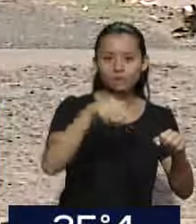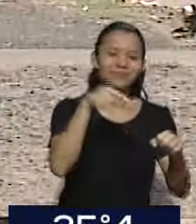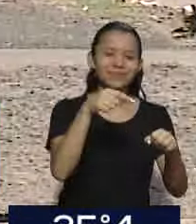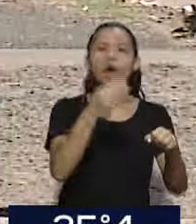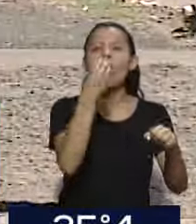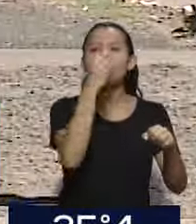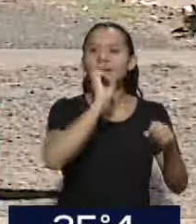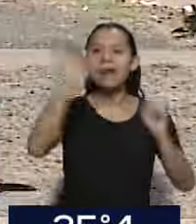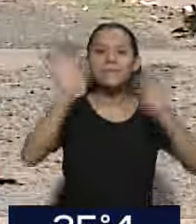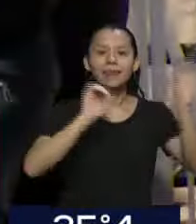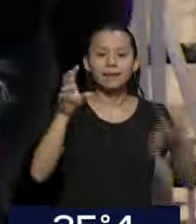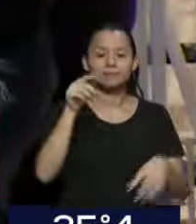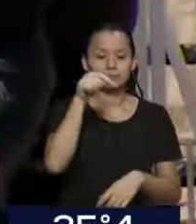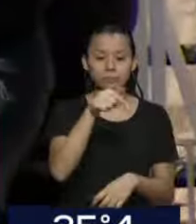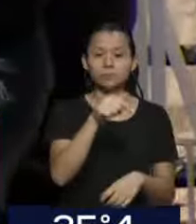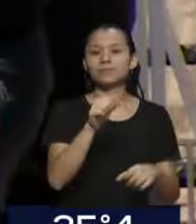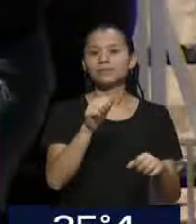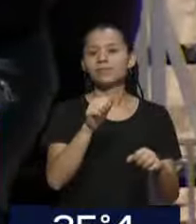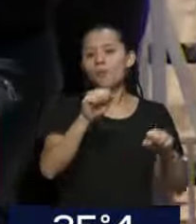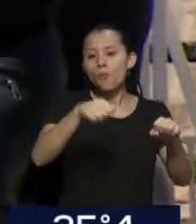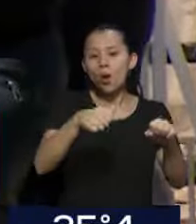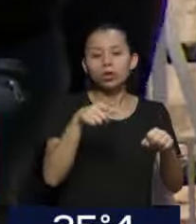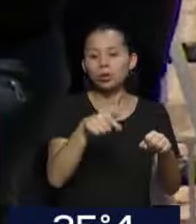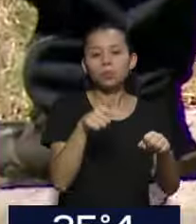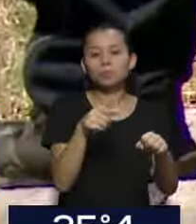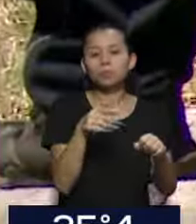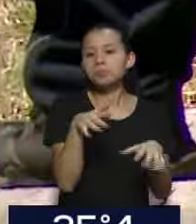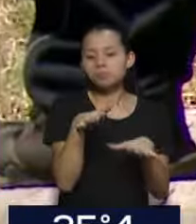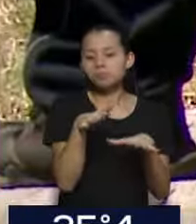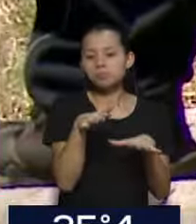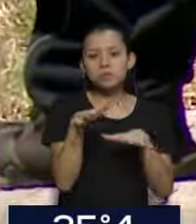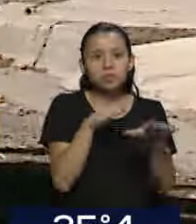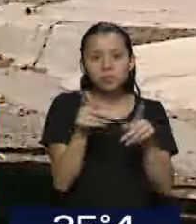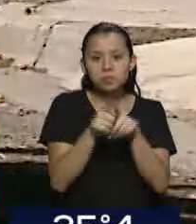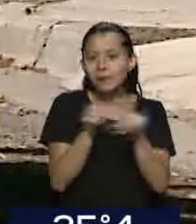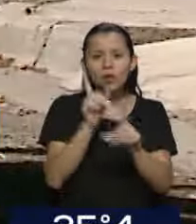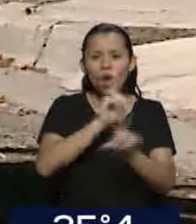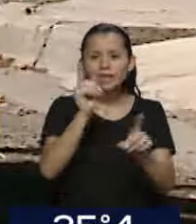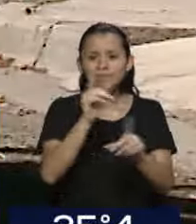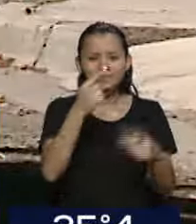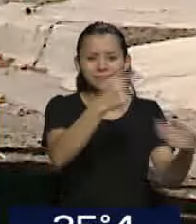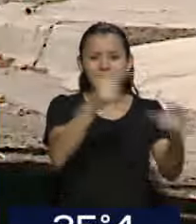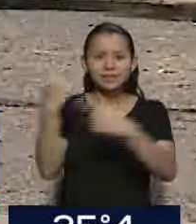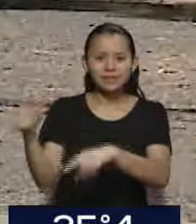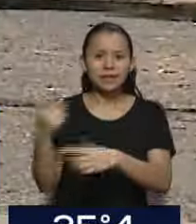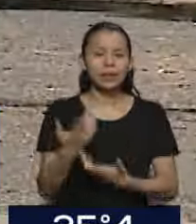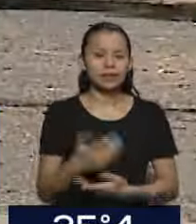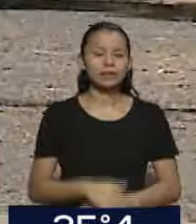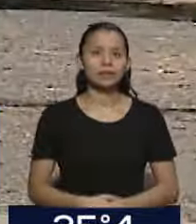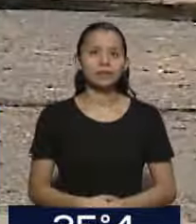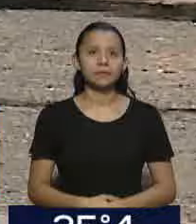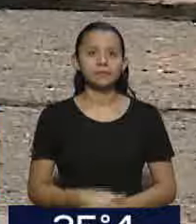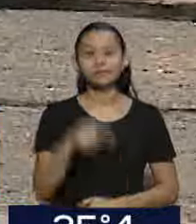que era ajena a este hecho, a esta persecución policial y que se dirigía por esa misma